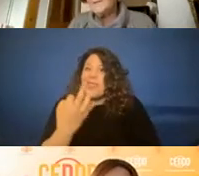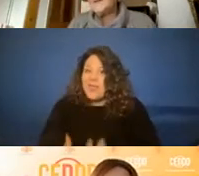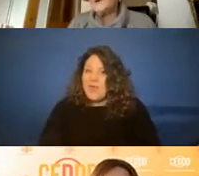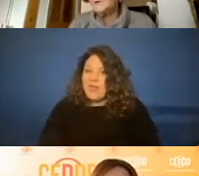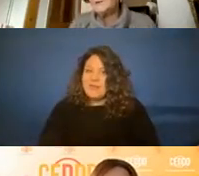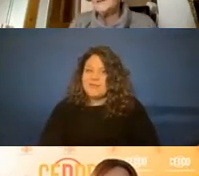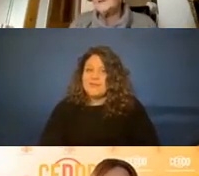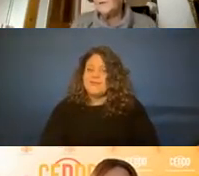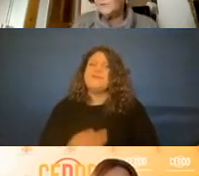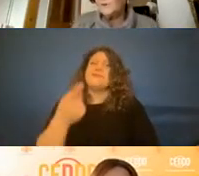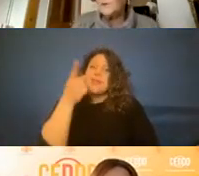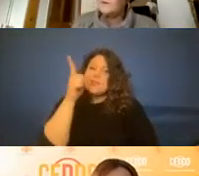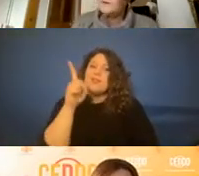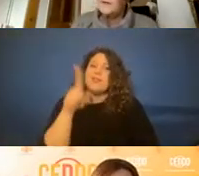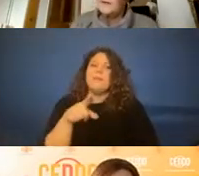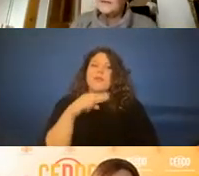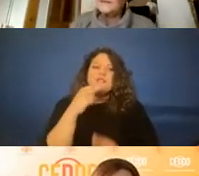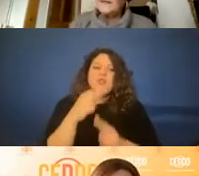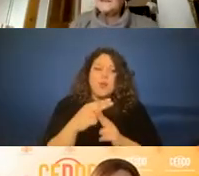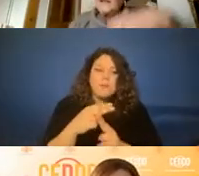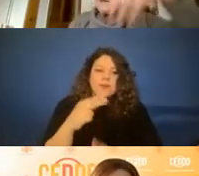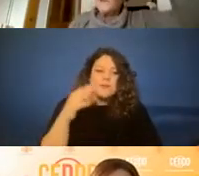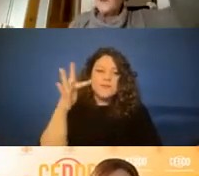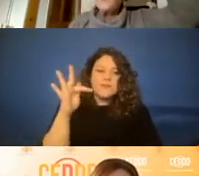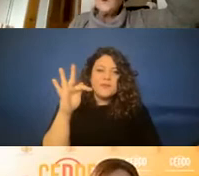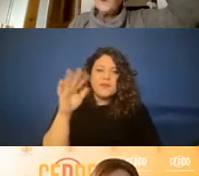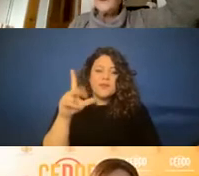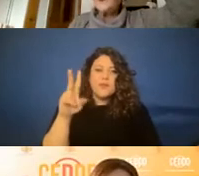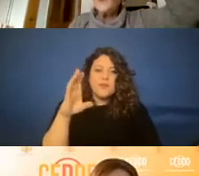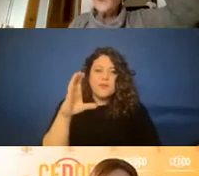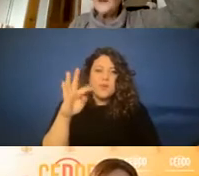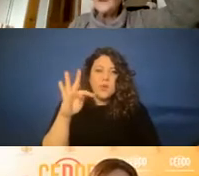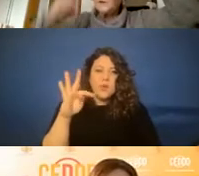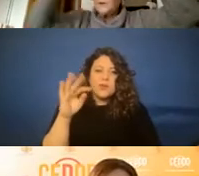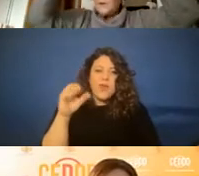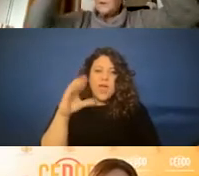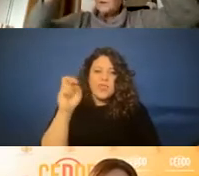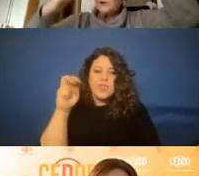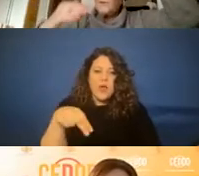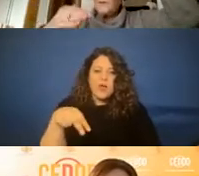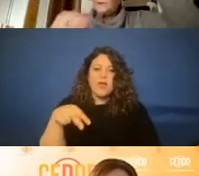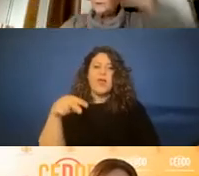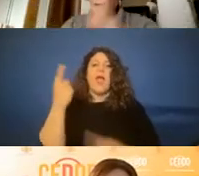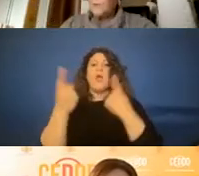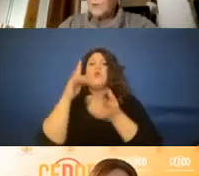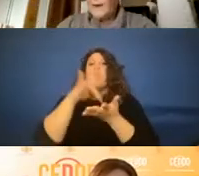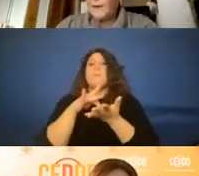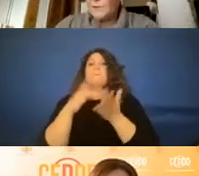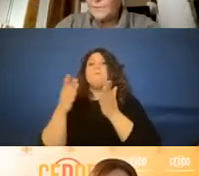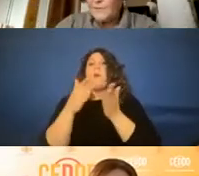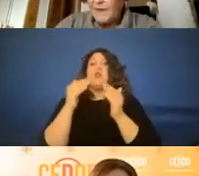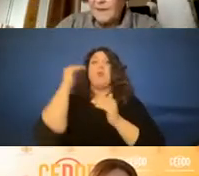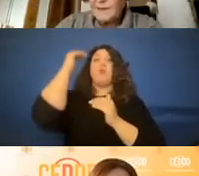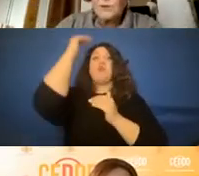se llama inconsistencia o fluctuación, que es estar en unos momentos muy alto y en otros momentos muy